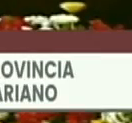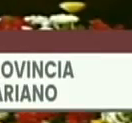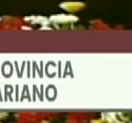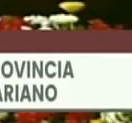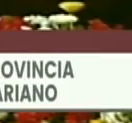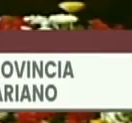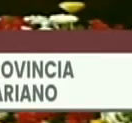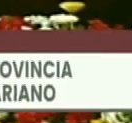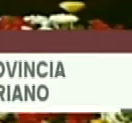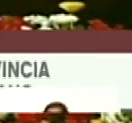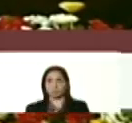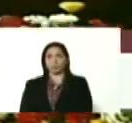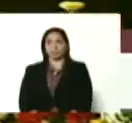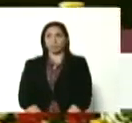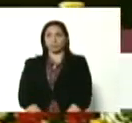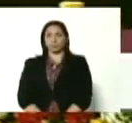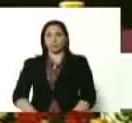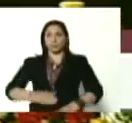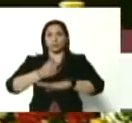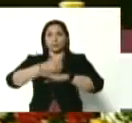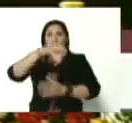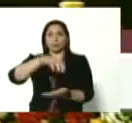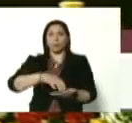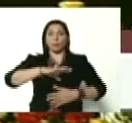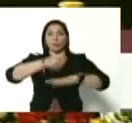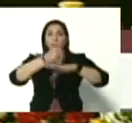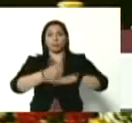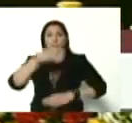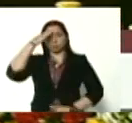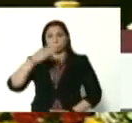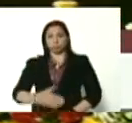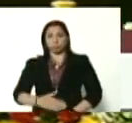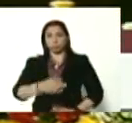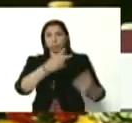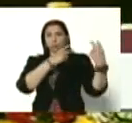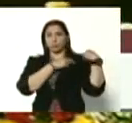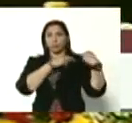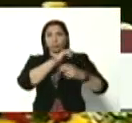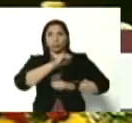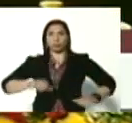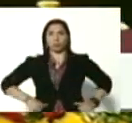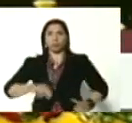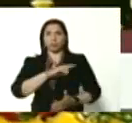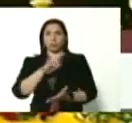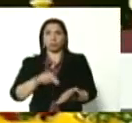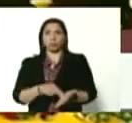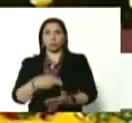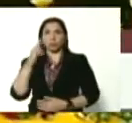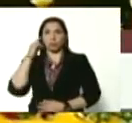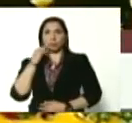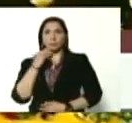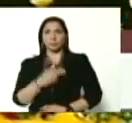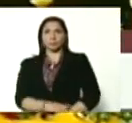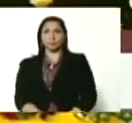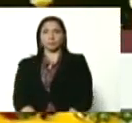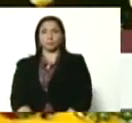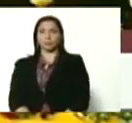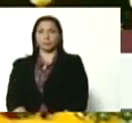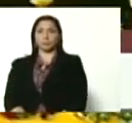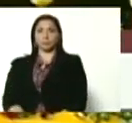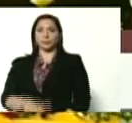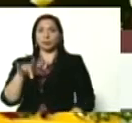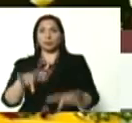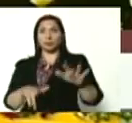ornella ferreira jefe estado mayor de la comandancia en jefe de la fuerza armada nacional bolivariana y secretario